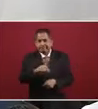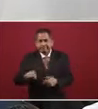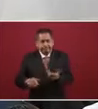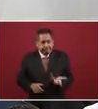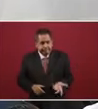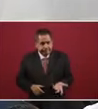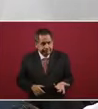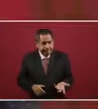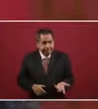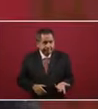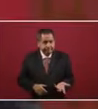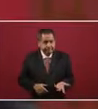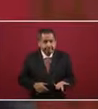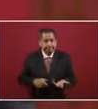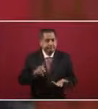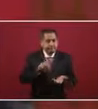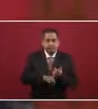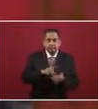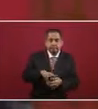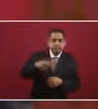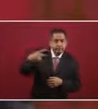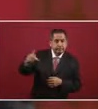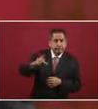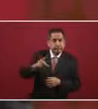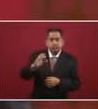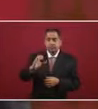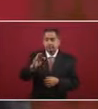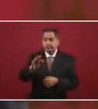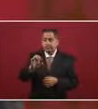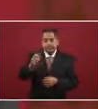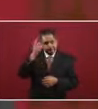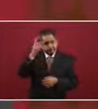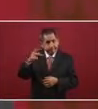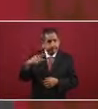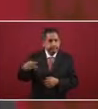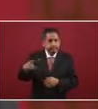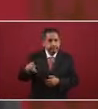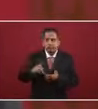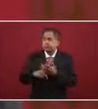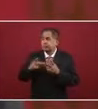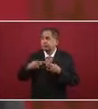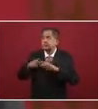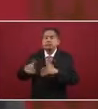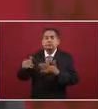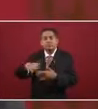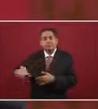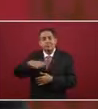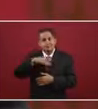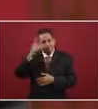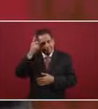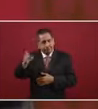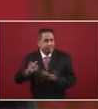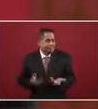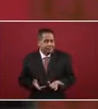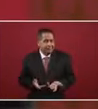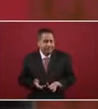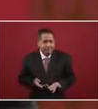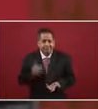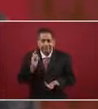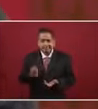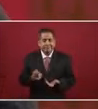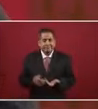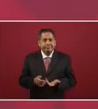y es de la Comisión Federal de Electricidad, es del pueblo de México. Y al final de cuentas,